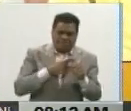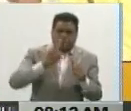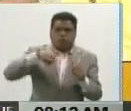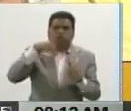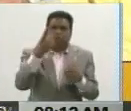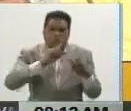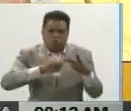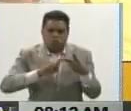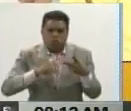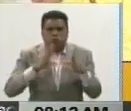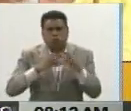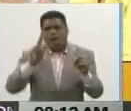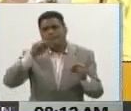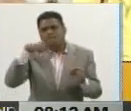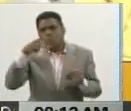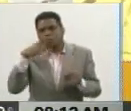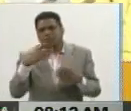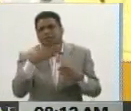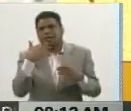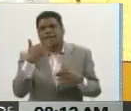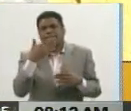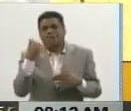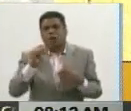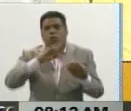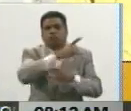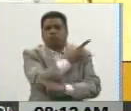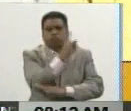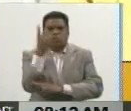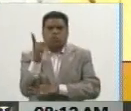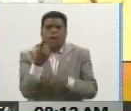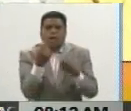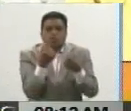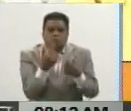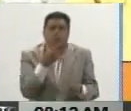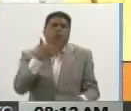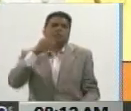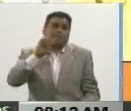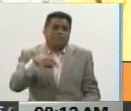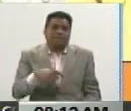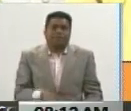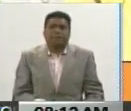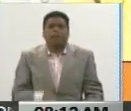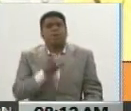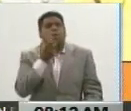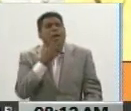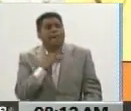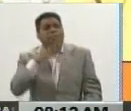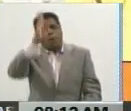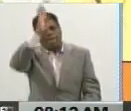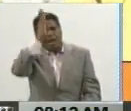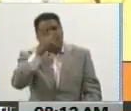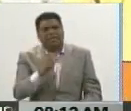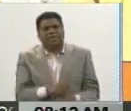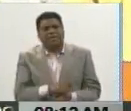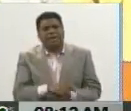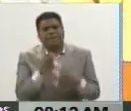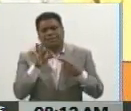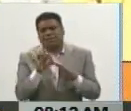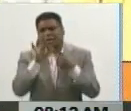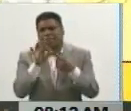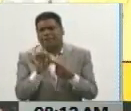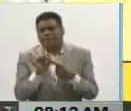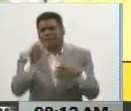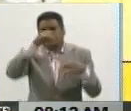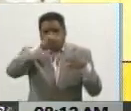política no solamente tiene fines ambientales, sino también fines económicos. Por ejemplo, en el caso de Barinas particularmente, las plantaciones las hicimos